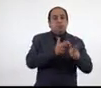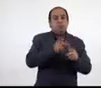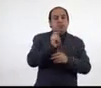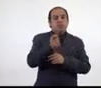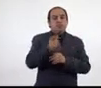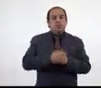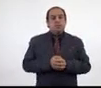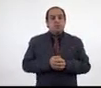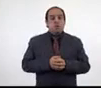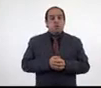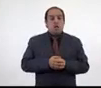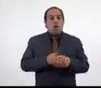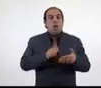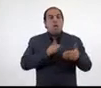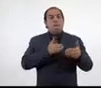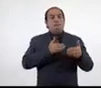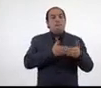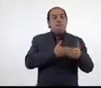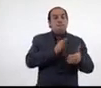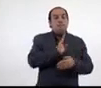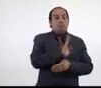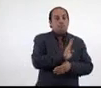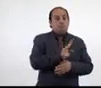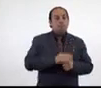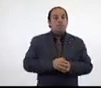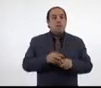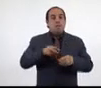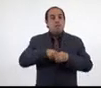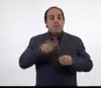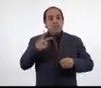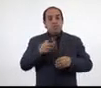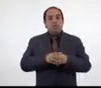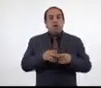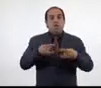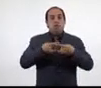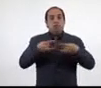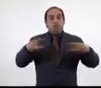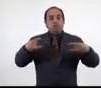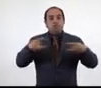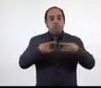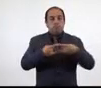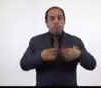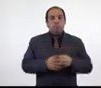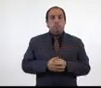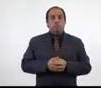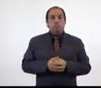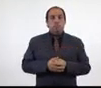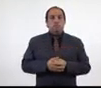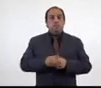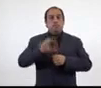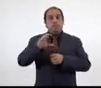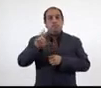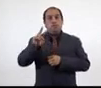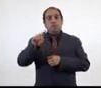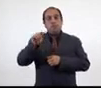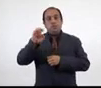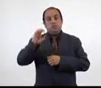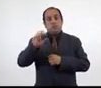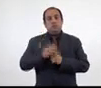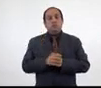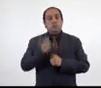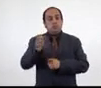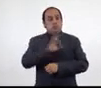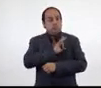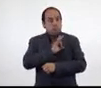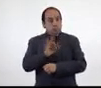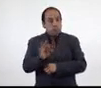frenado, en vacío, apertura y cierre de puertas y el CBTC. Y con esto vamos a